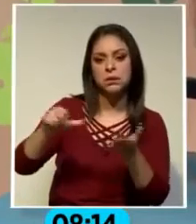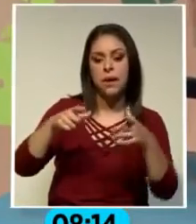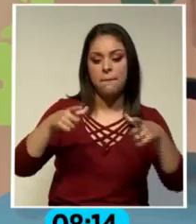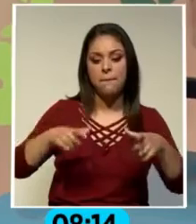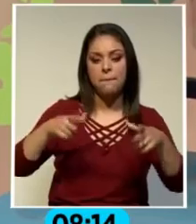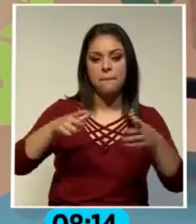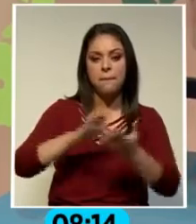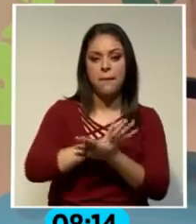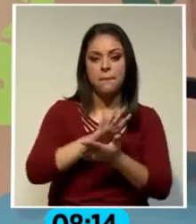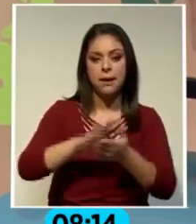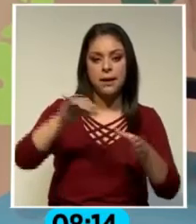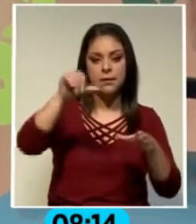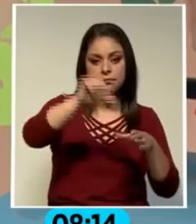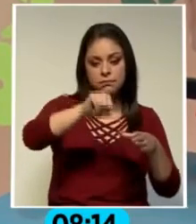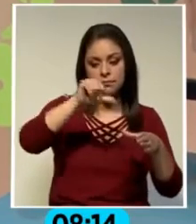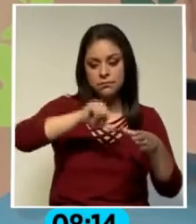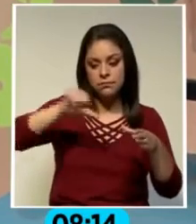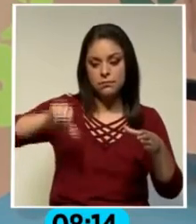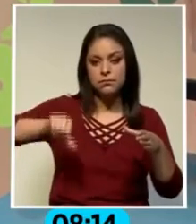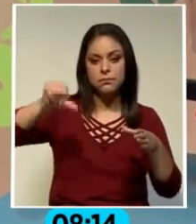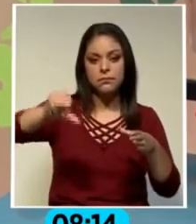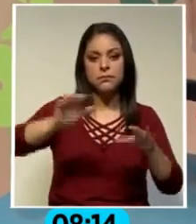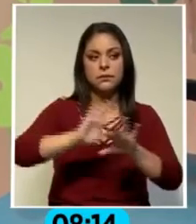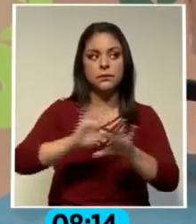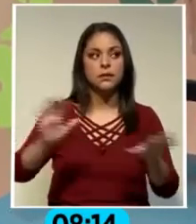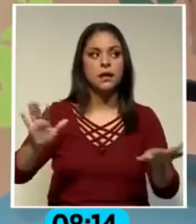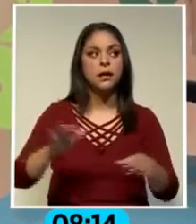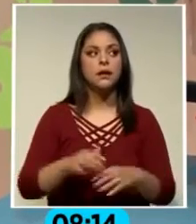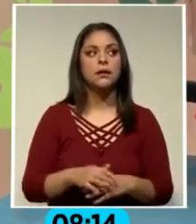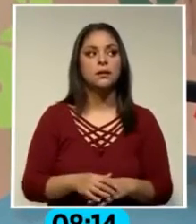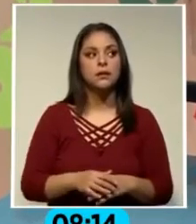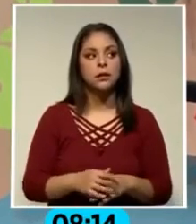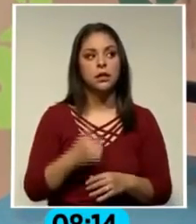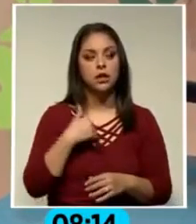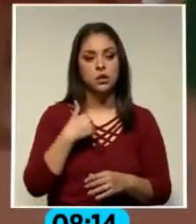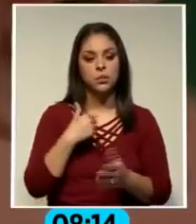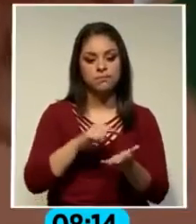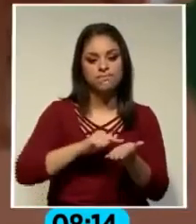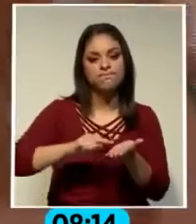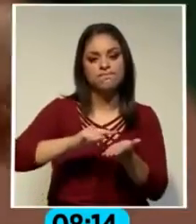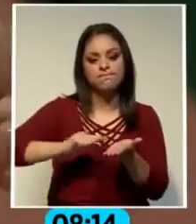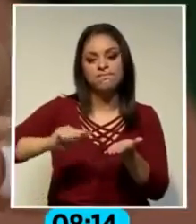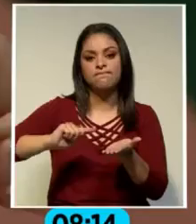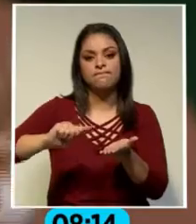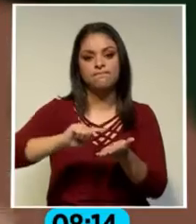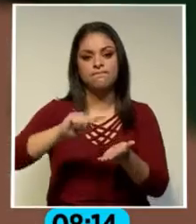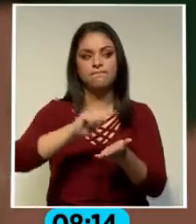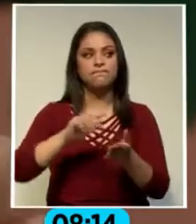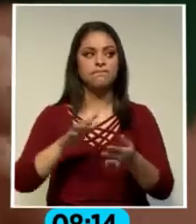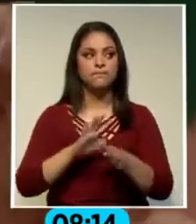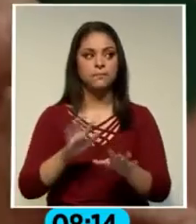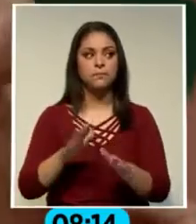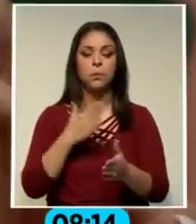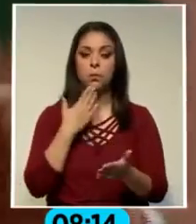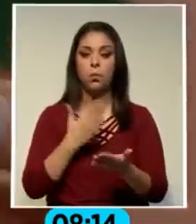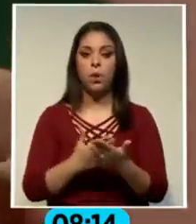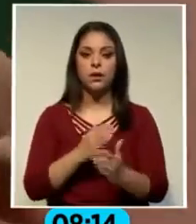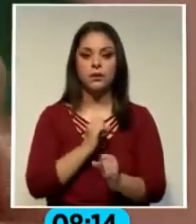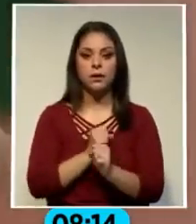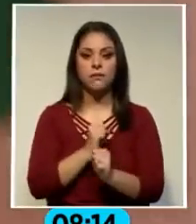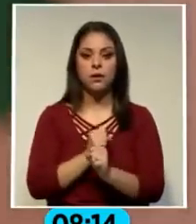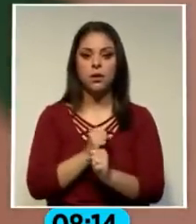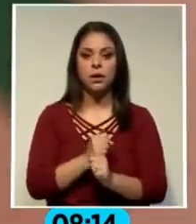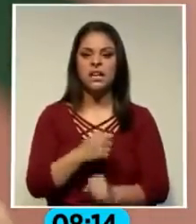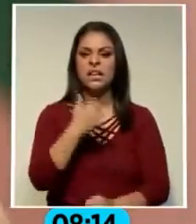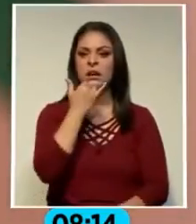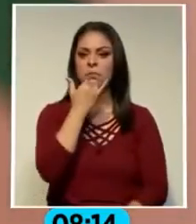Muy bien. Miren, niña Ley, con una mano sostengo y con la otra coloco la goma. Qué buen pasa, trabajo. ¿Qué pasa si nos echamos